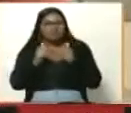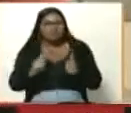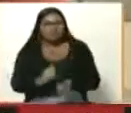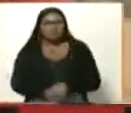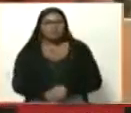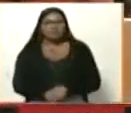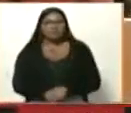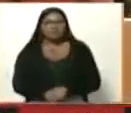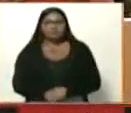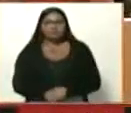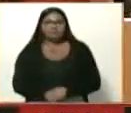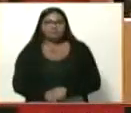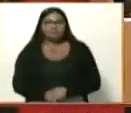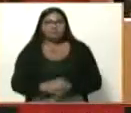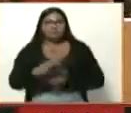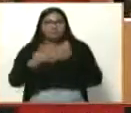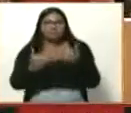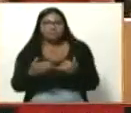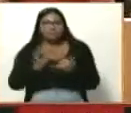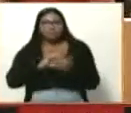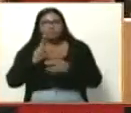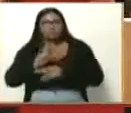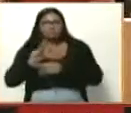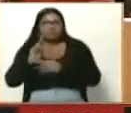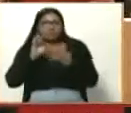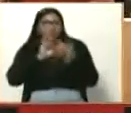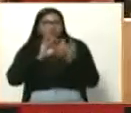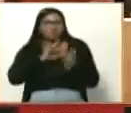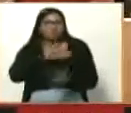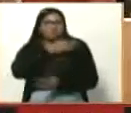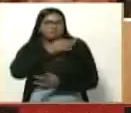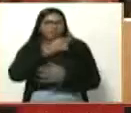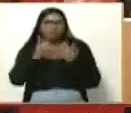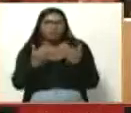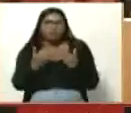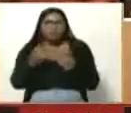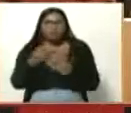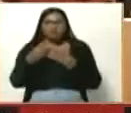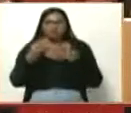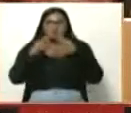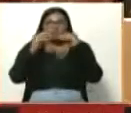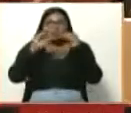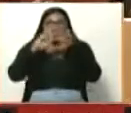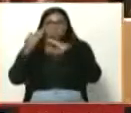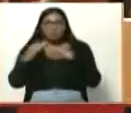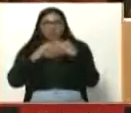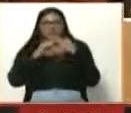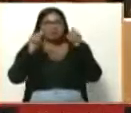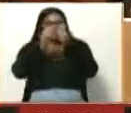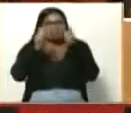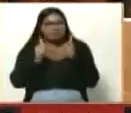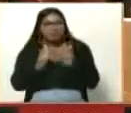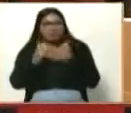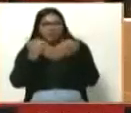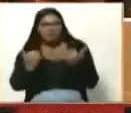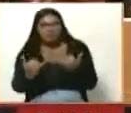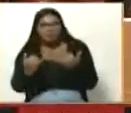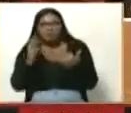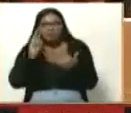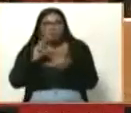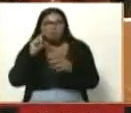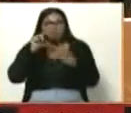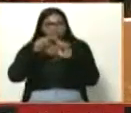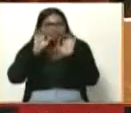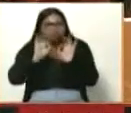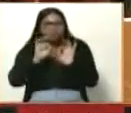habían aprendido hasta ese momento, que era el uso de las redes sociales, por ejemplo, no toda la comunidad artesanal, habían, por supuesto, artesanos